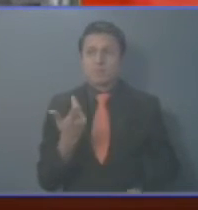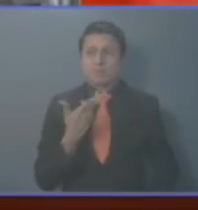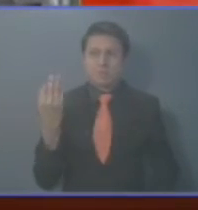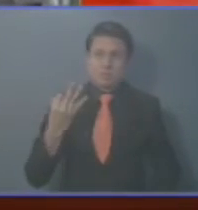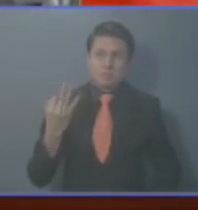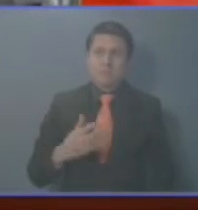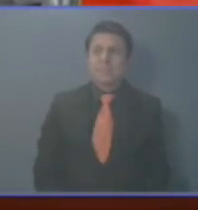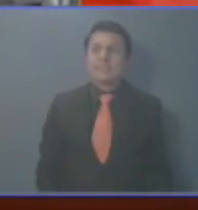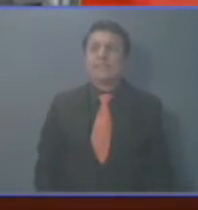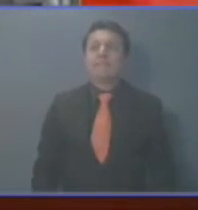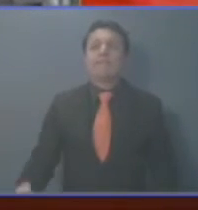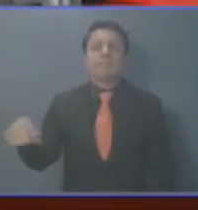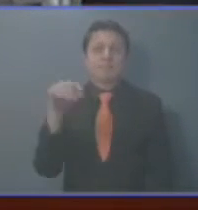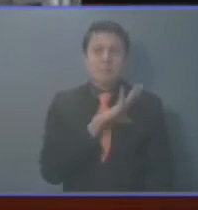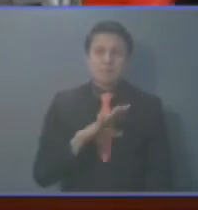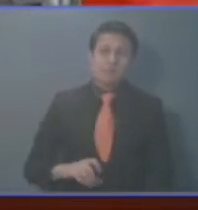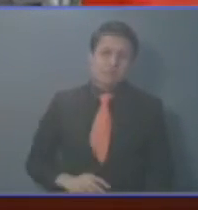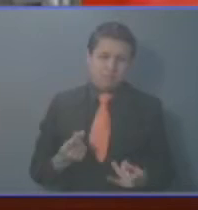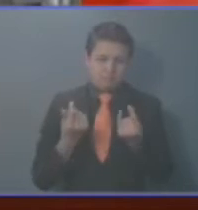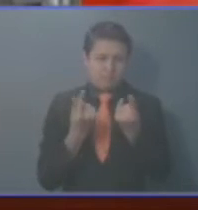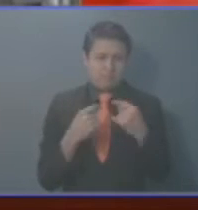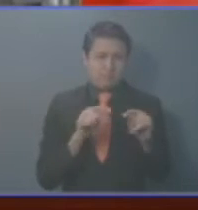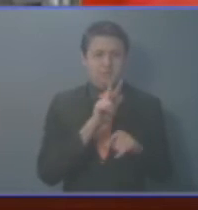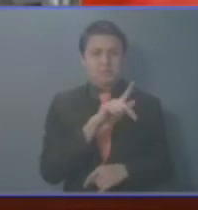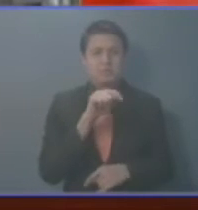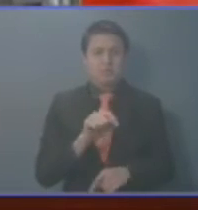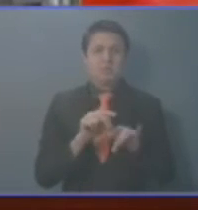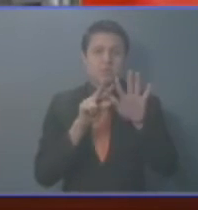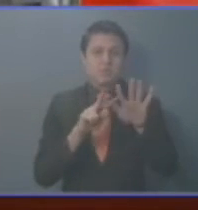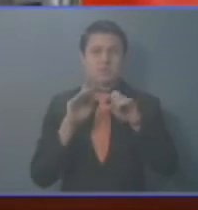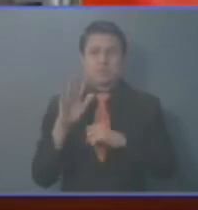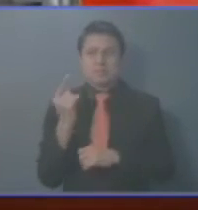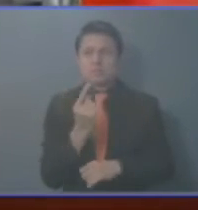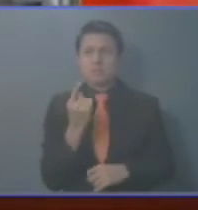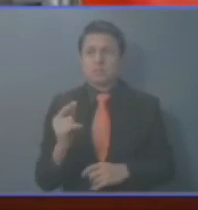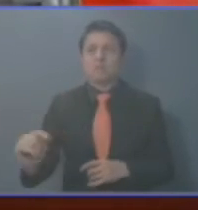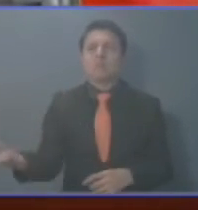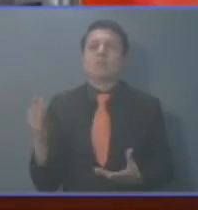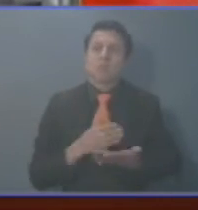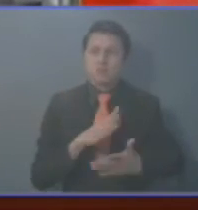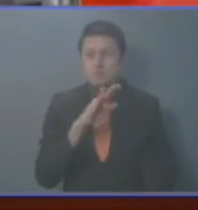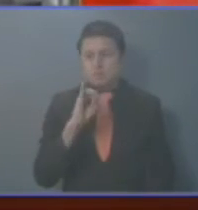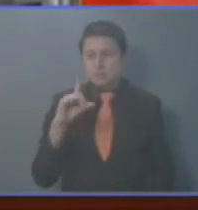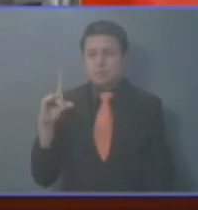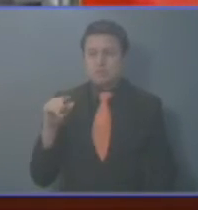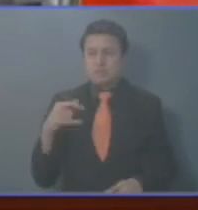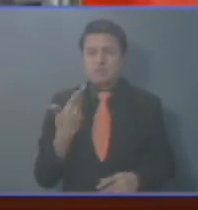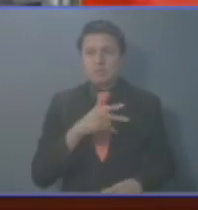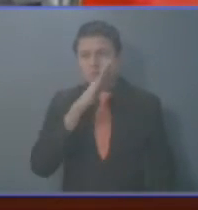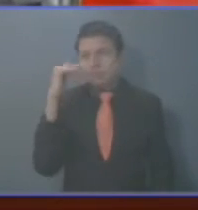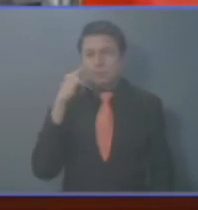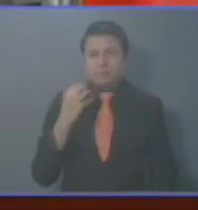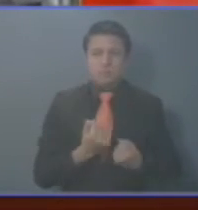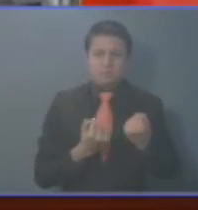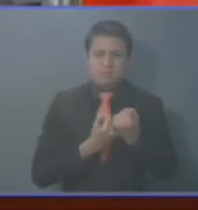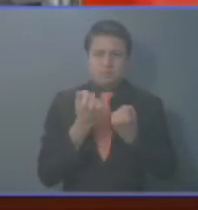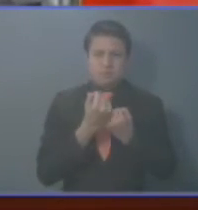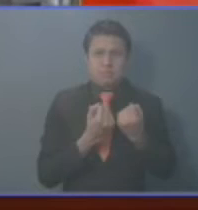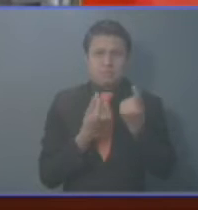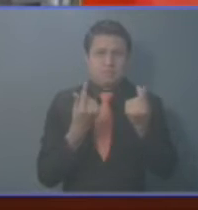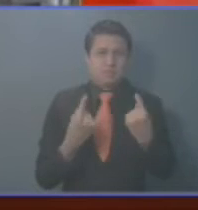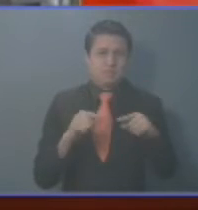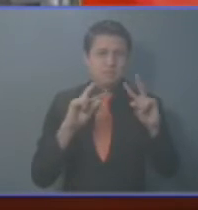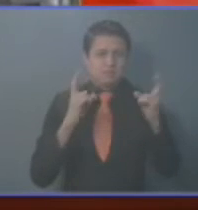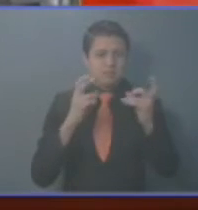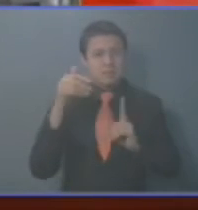necesita. Que El Salvador, con una inversión de 3.75 del PIB, es uno de los países que menos invierte